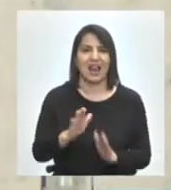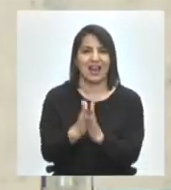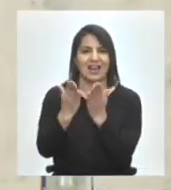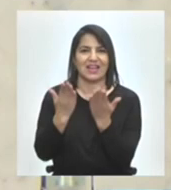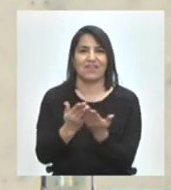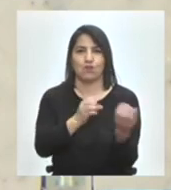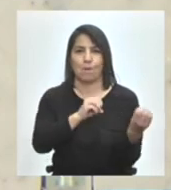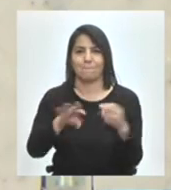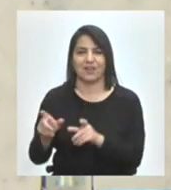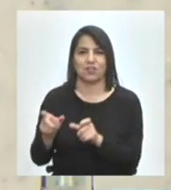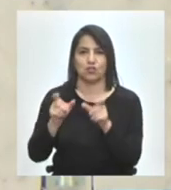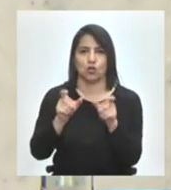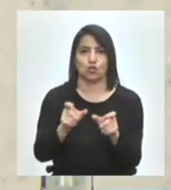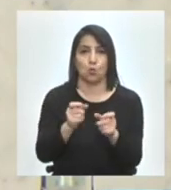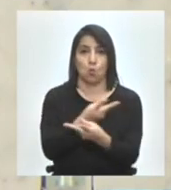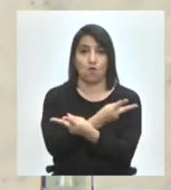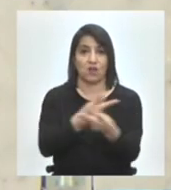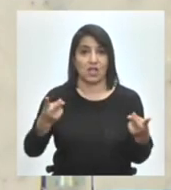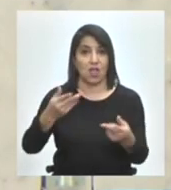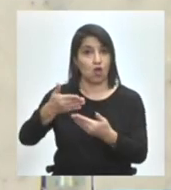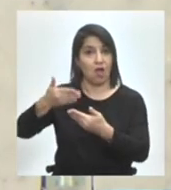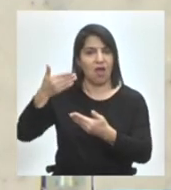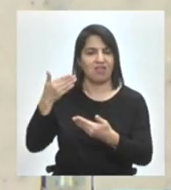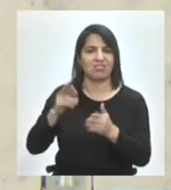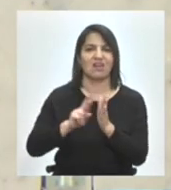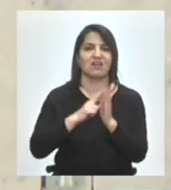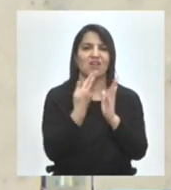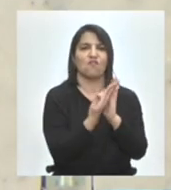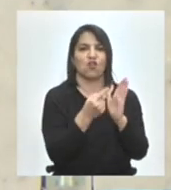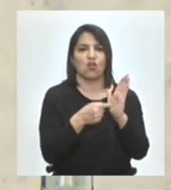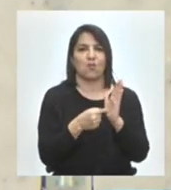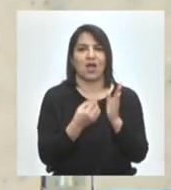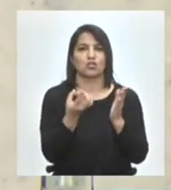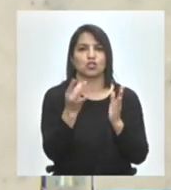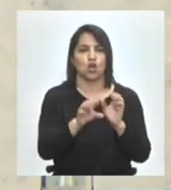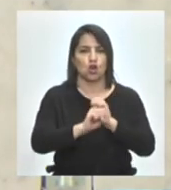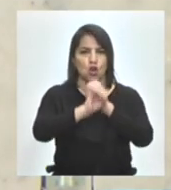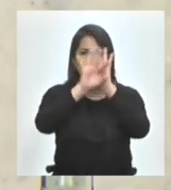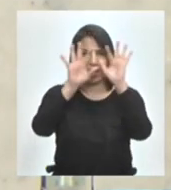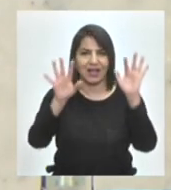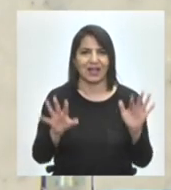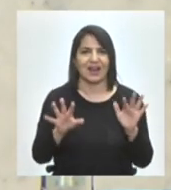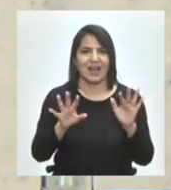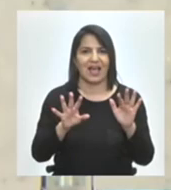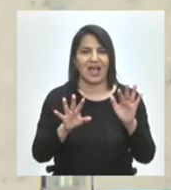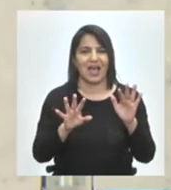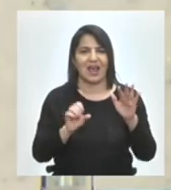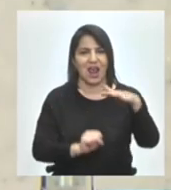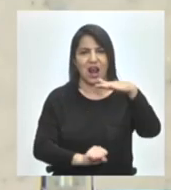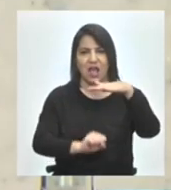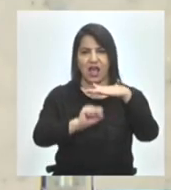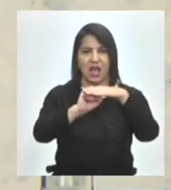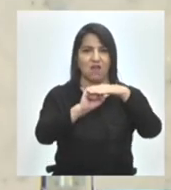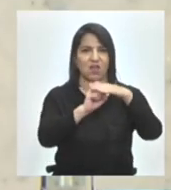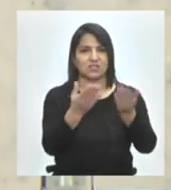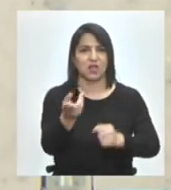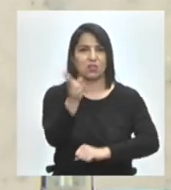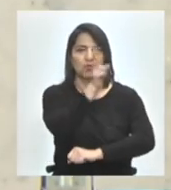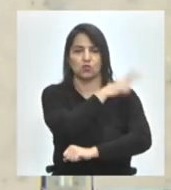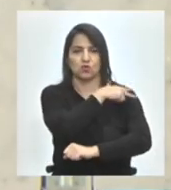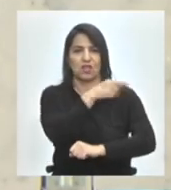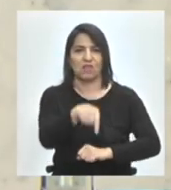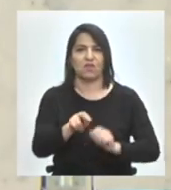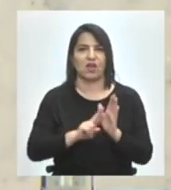fue lanzado recientemente. Una reforma que solo está clara en la cabeza de los altos mandos es una